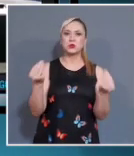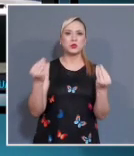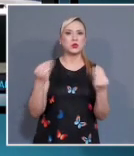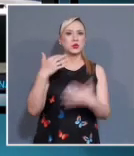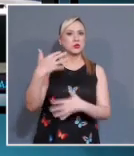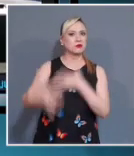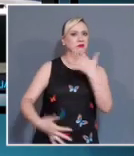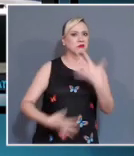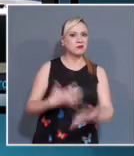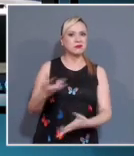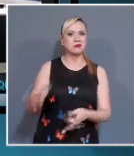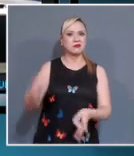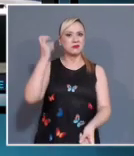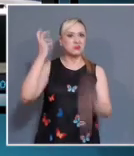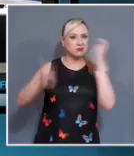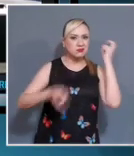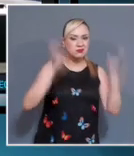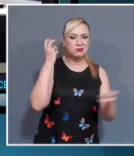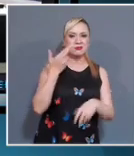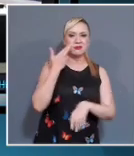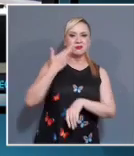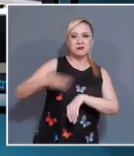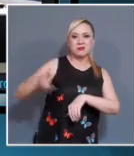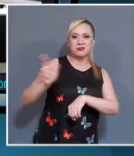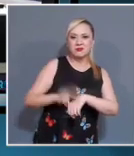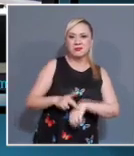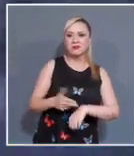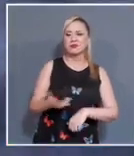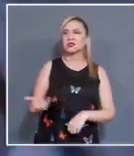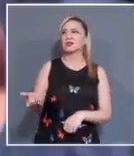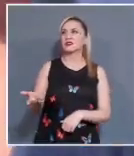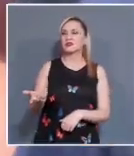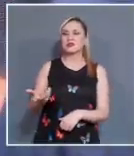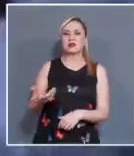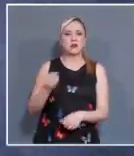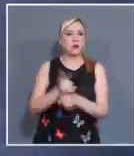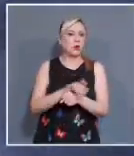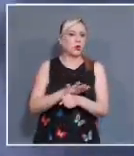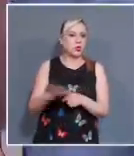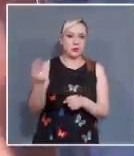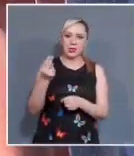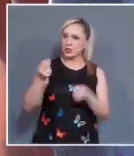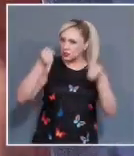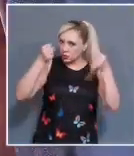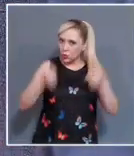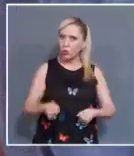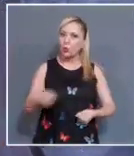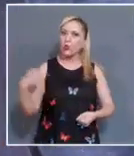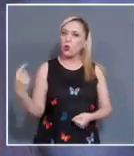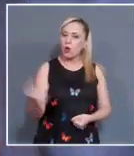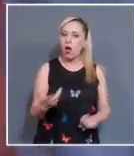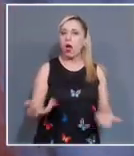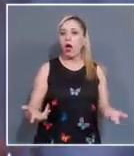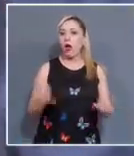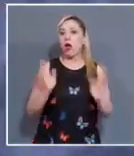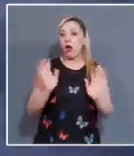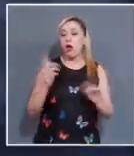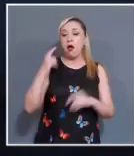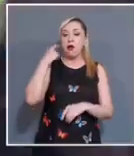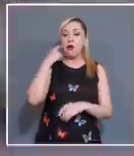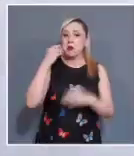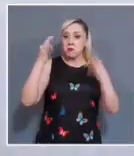o alguna actividad económica que desempeñemos en un lugar seguro. Mencionó que se encuentran a la vanguardia debido a que cuentan con